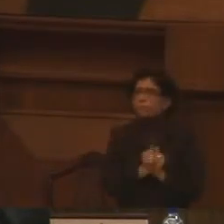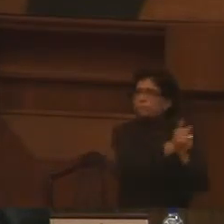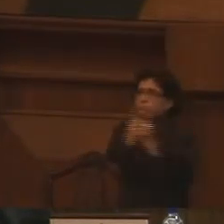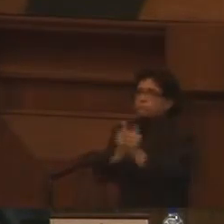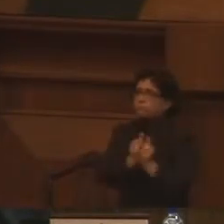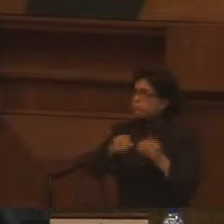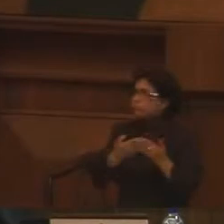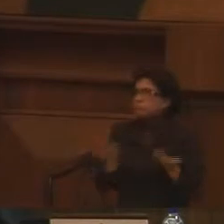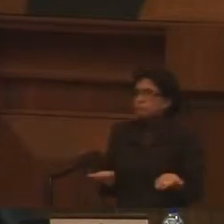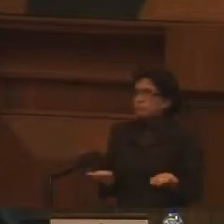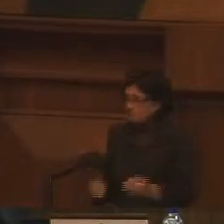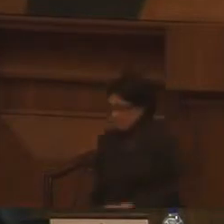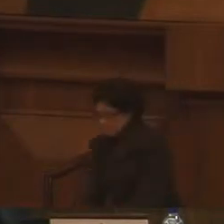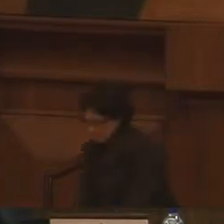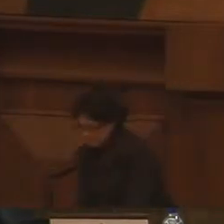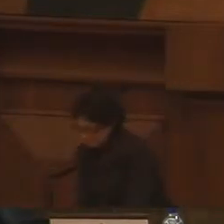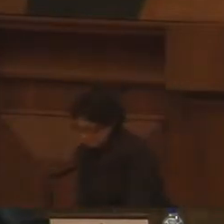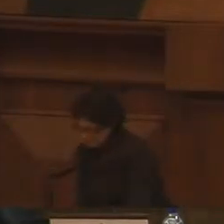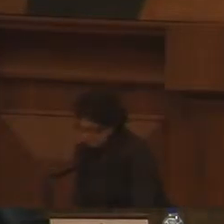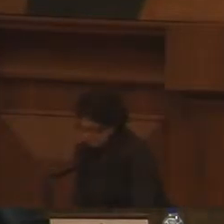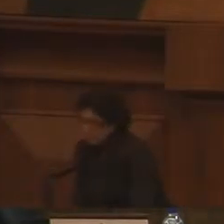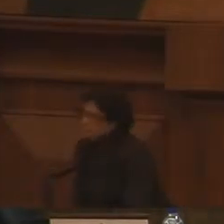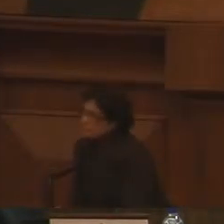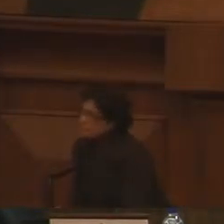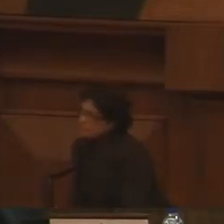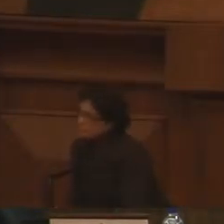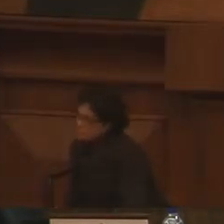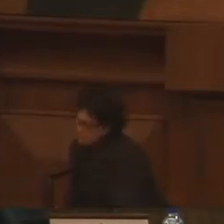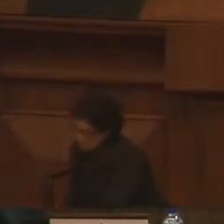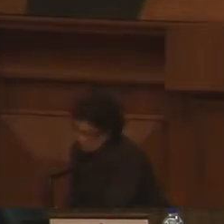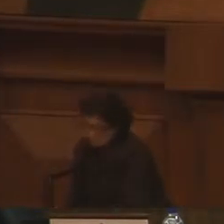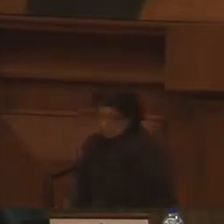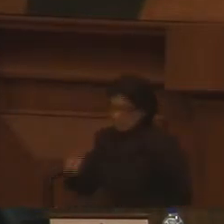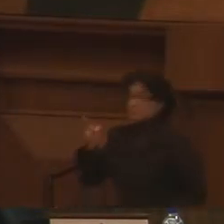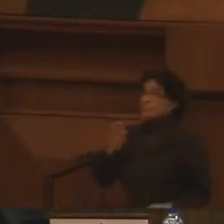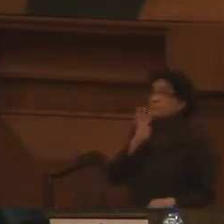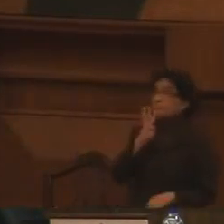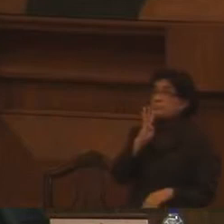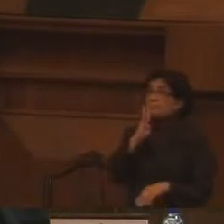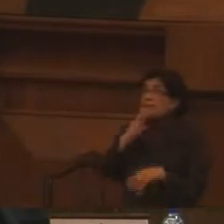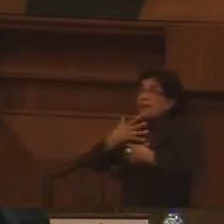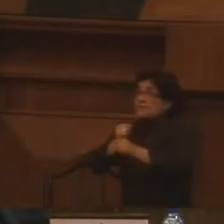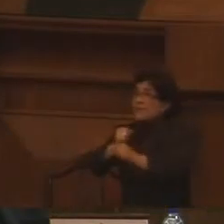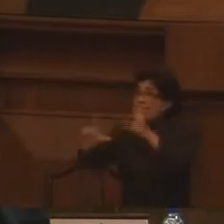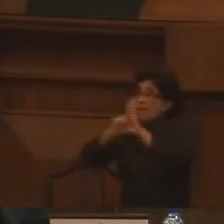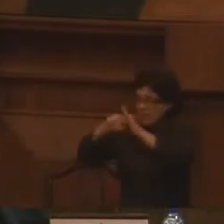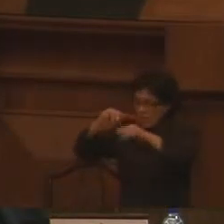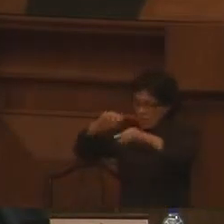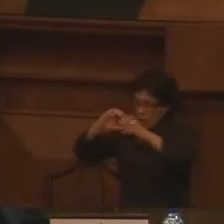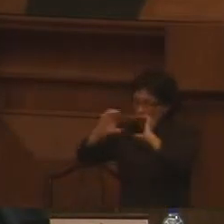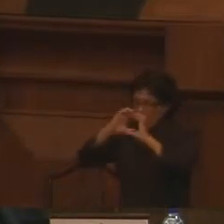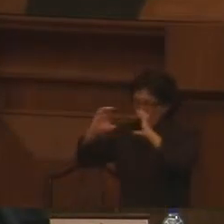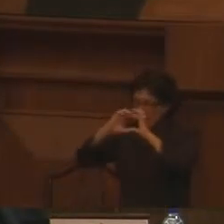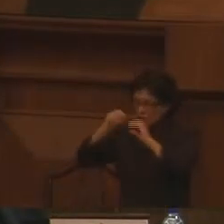previa y con responsabilidad ulterior, lo que significa cumplir lo que establece la